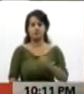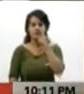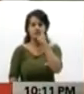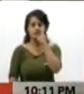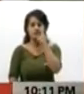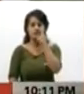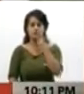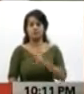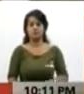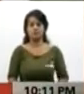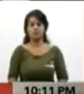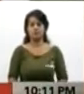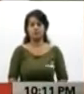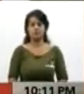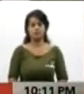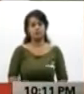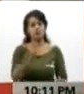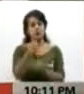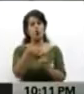Y esta vez, un irreductible.